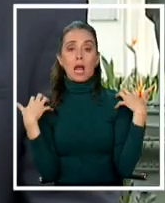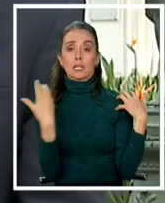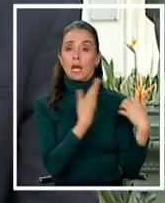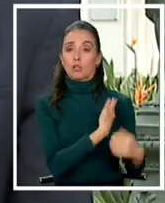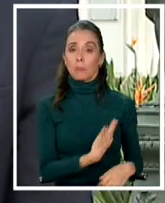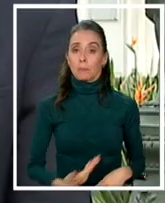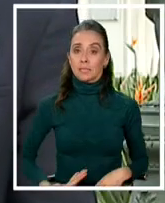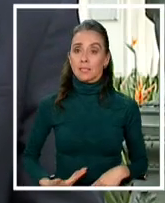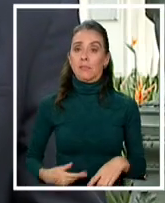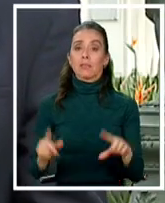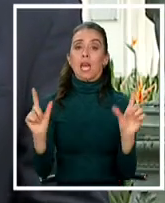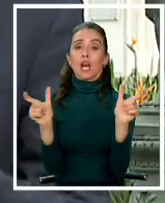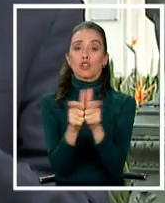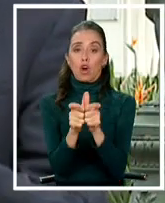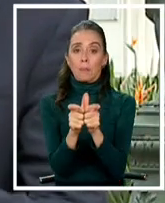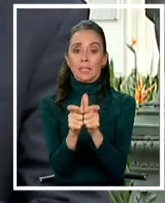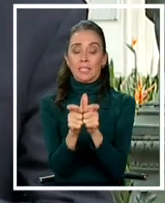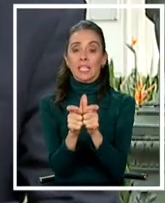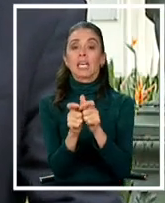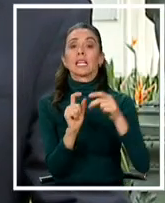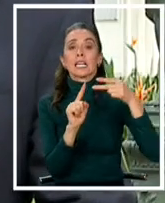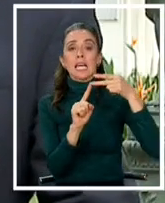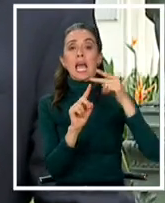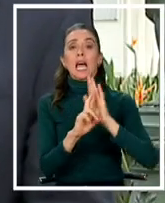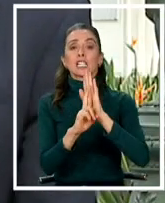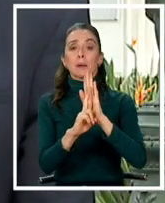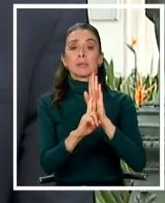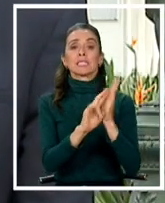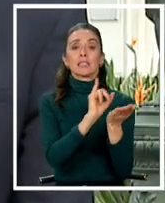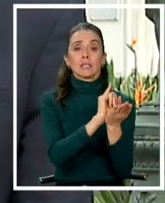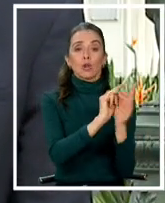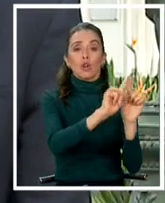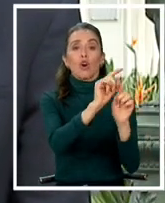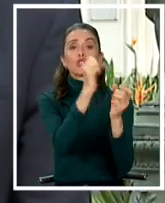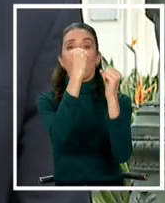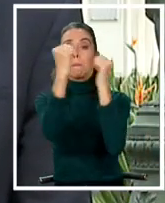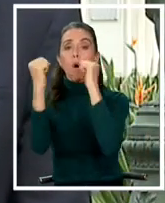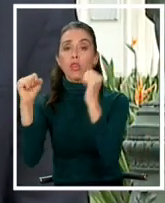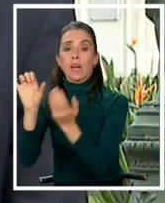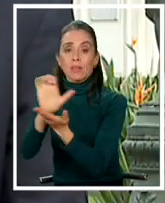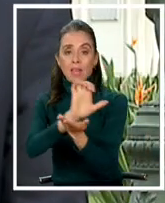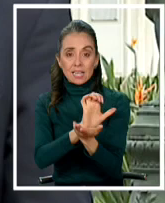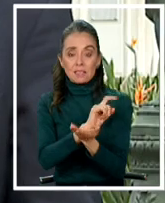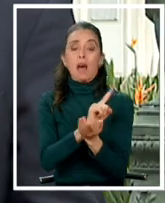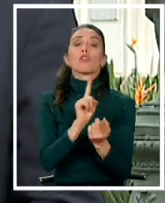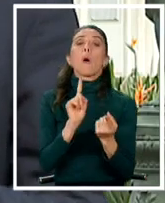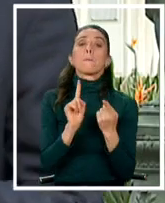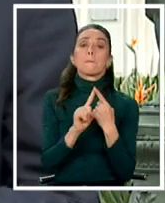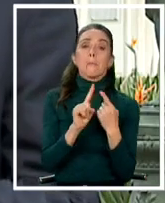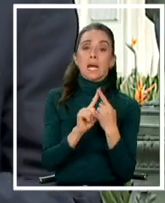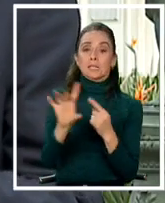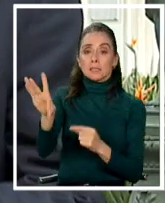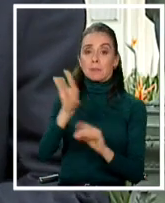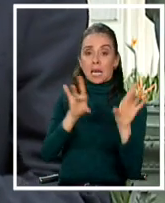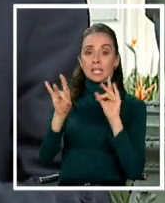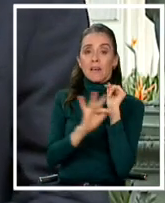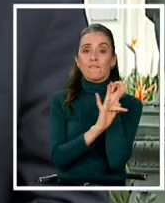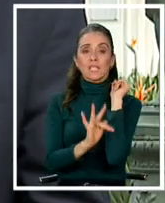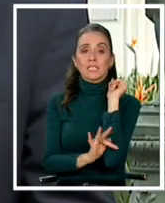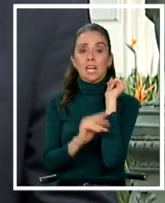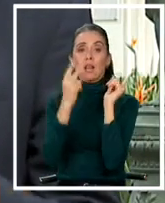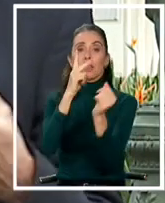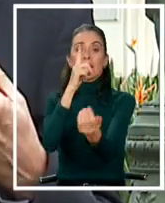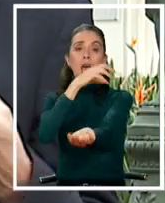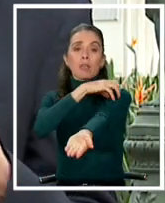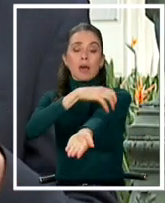del comité segundo representa la institución ante los demás poderes pero también participa directamente en la designación de los fiscales regionales